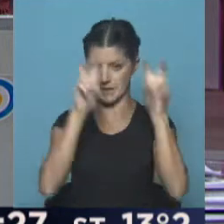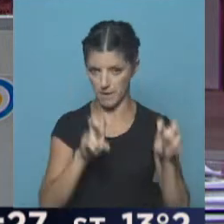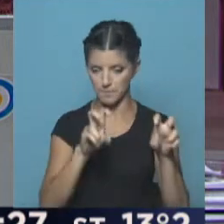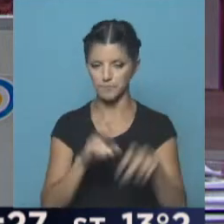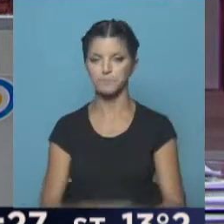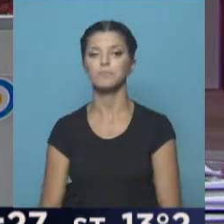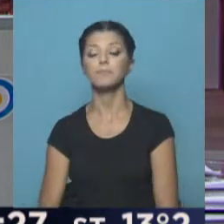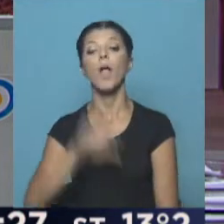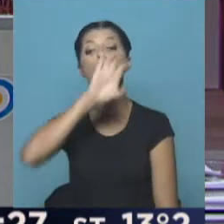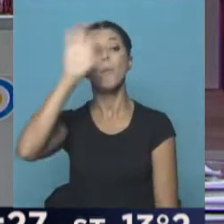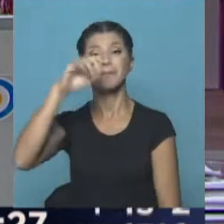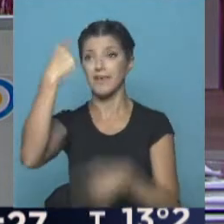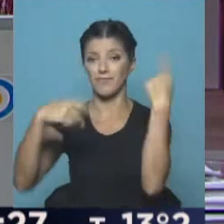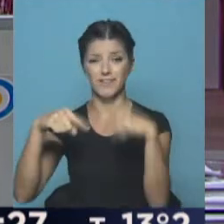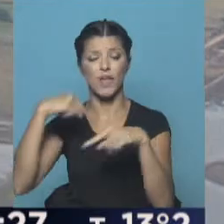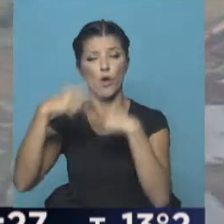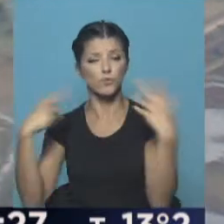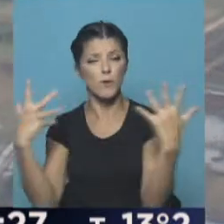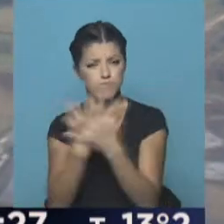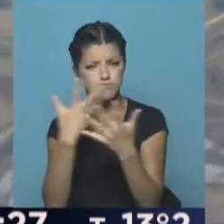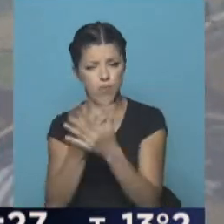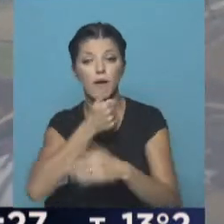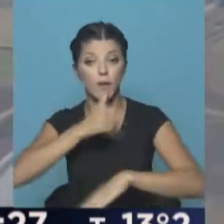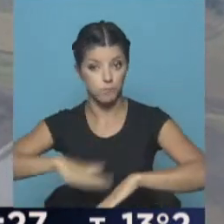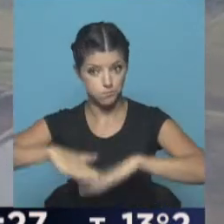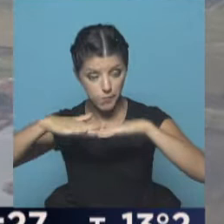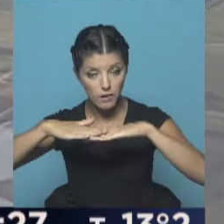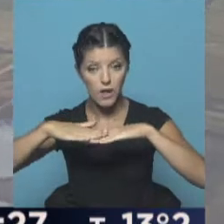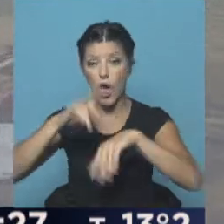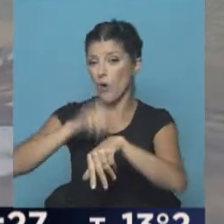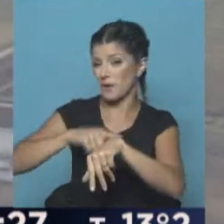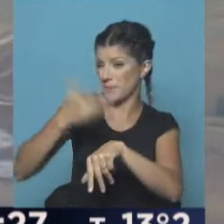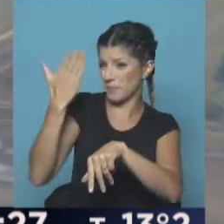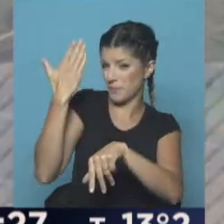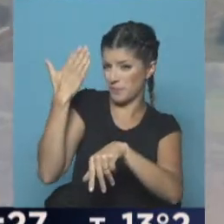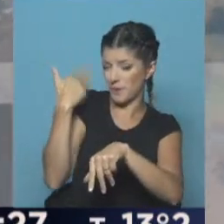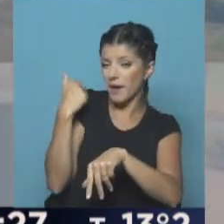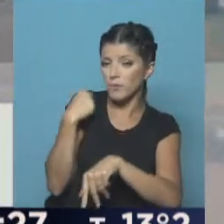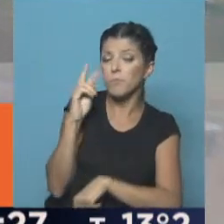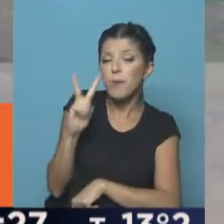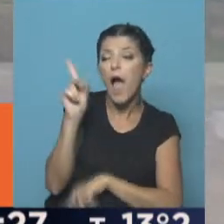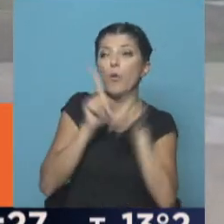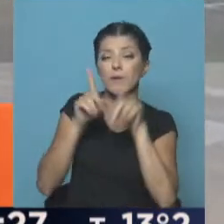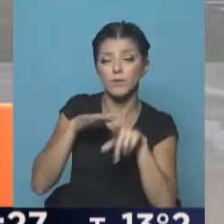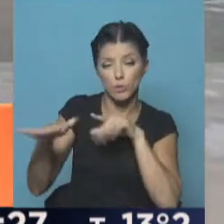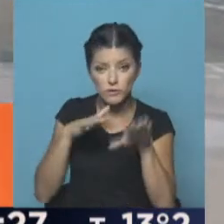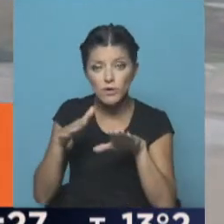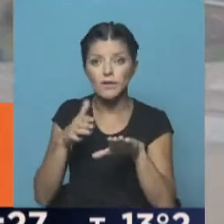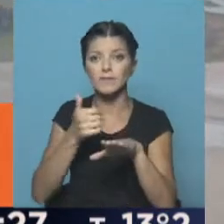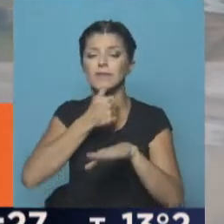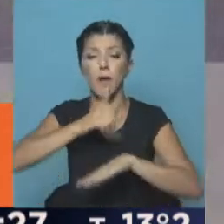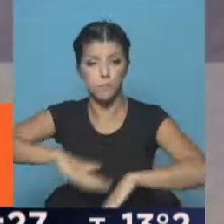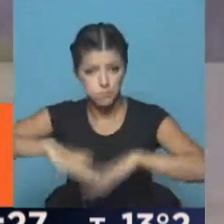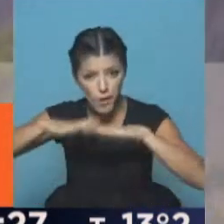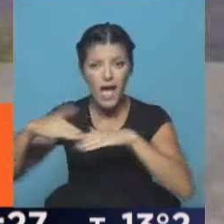Varias provincias de nuestro país continúan afectadas por las inundaciones y lamentablemente en las últimas horas se han visto, en algunos casos, afectadas por